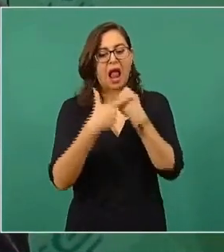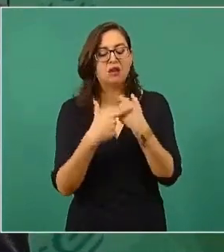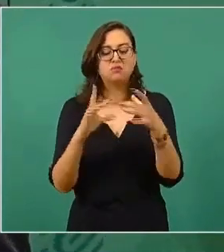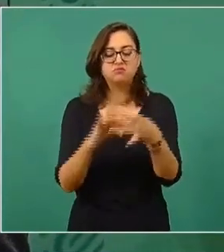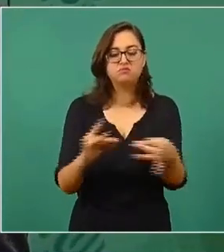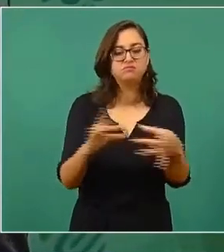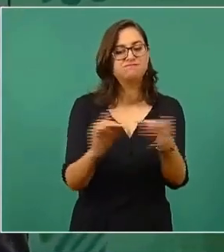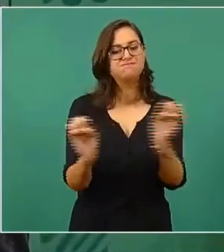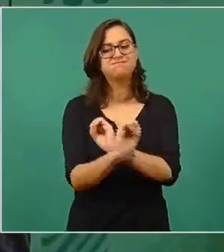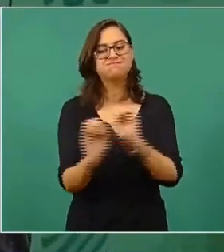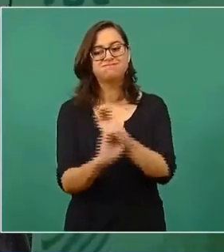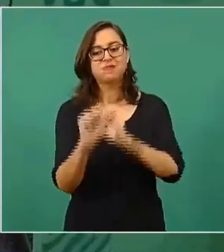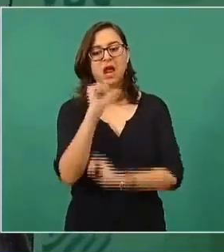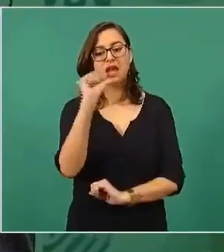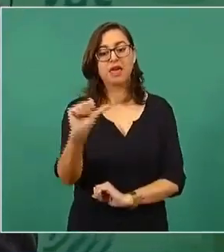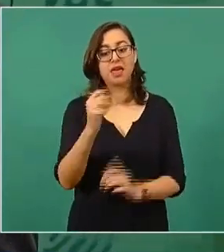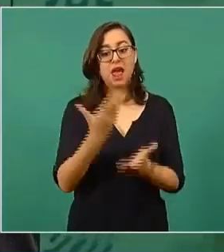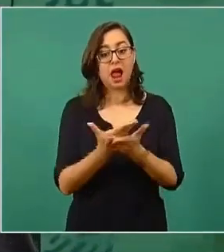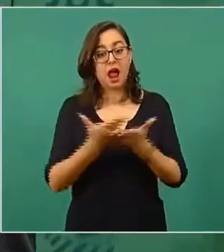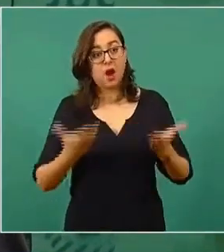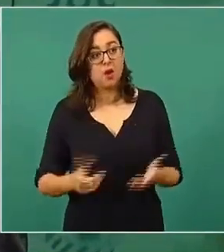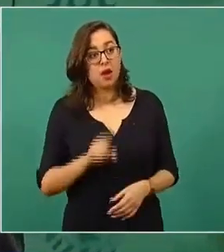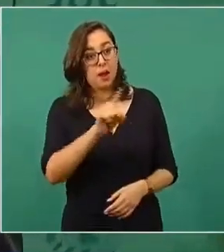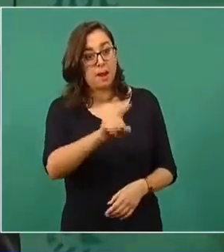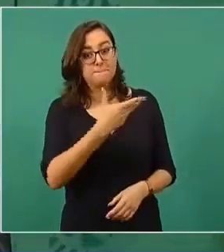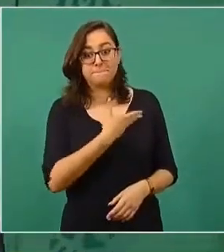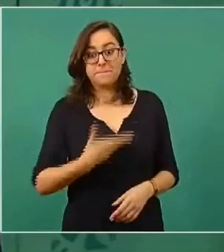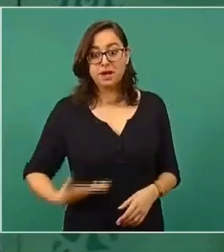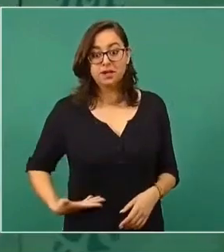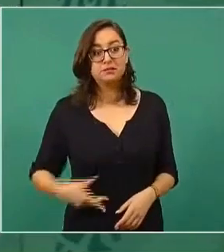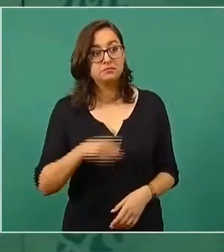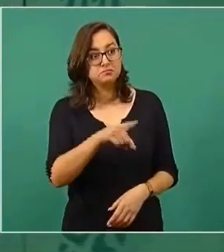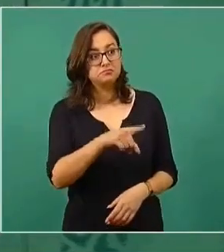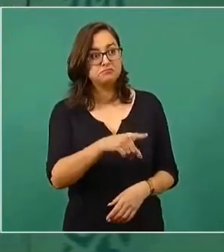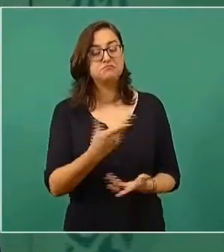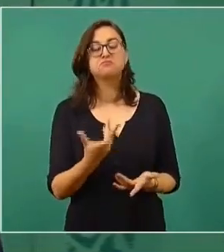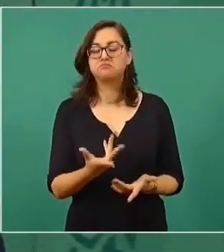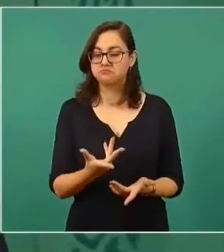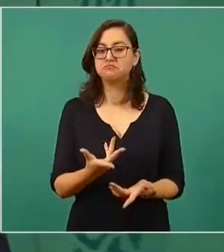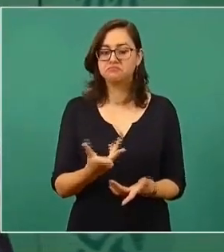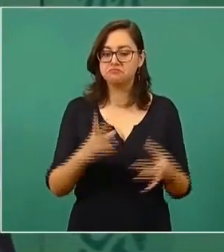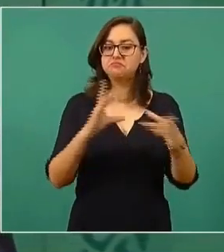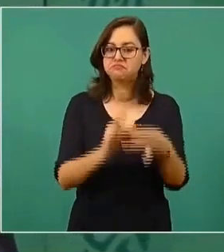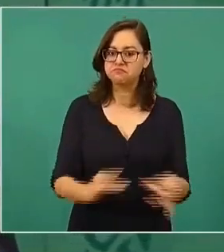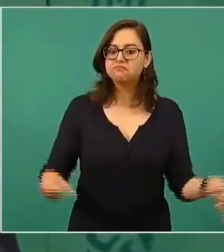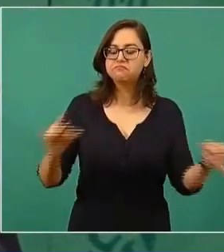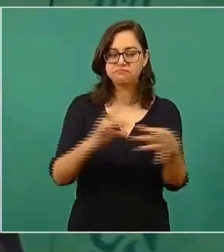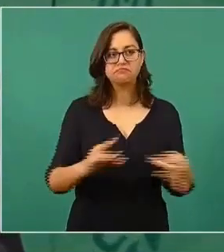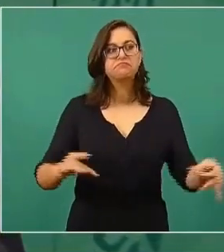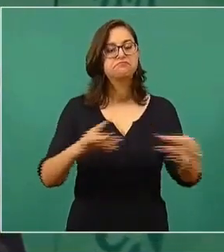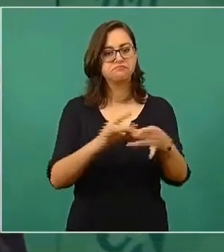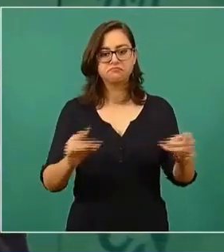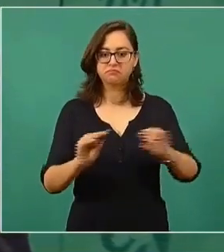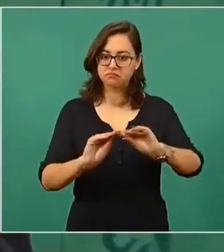Y este presidente, y además ya se habla